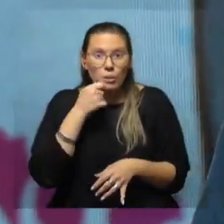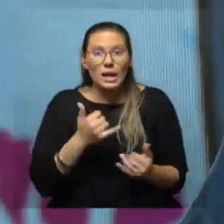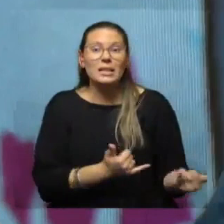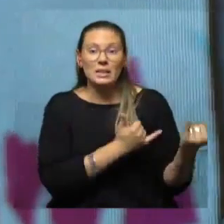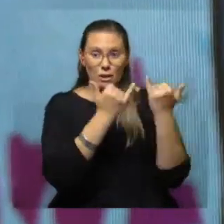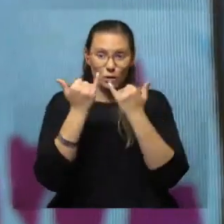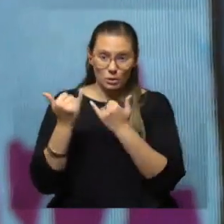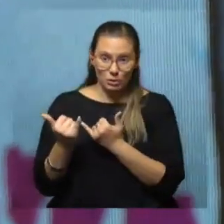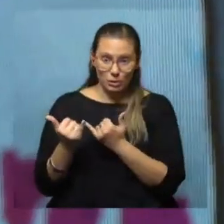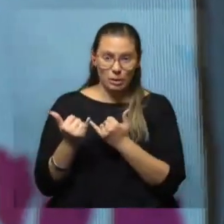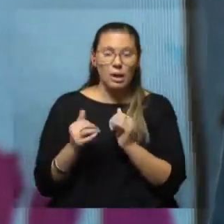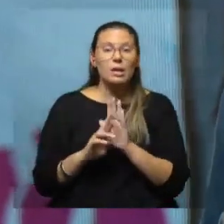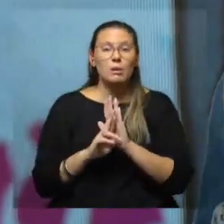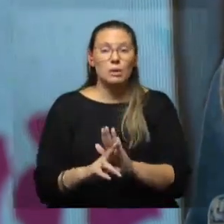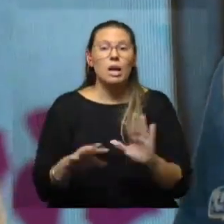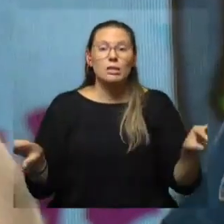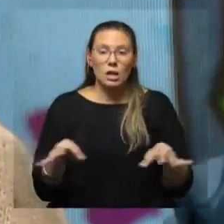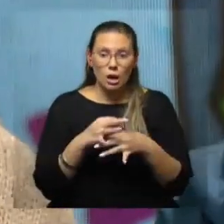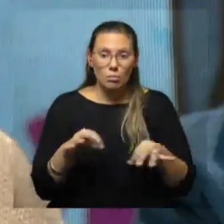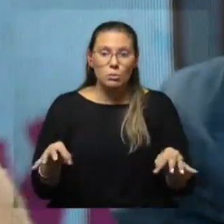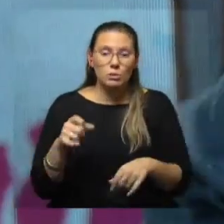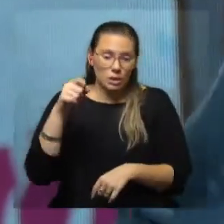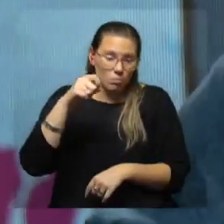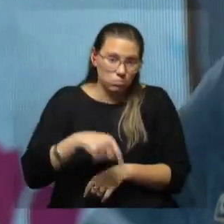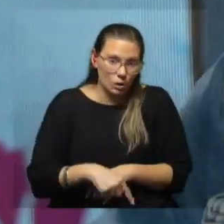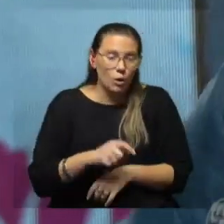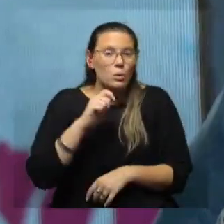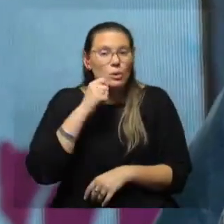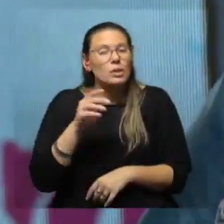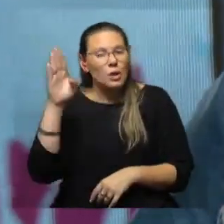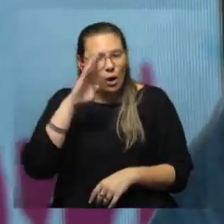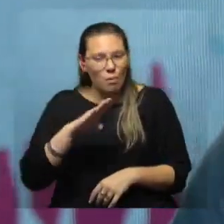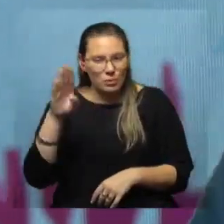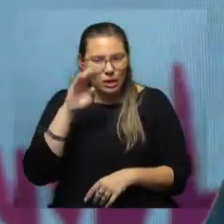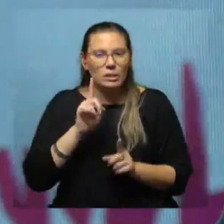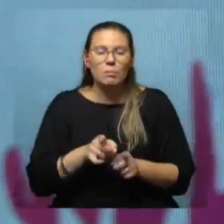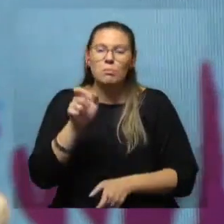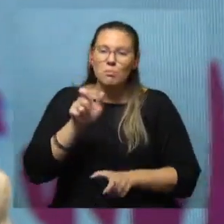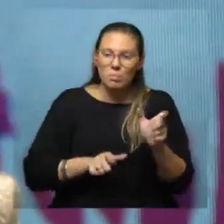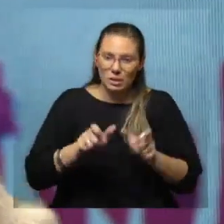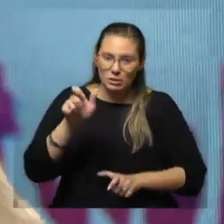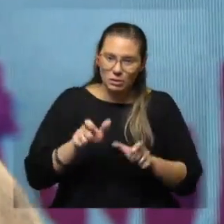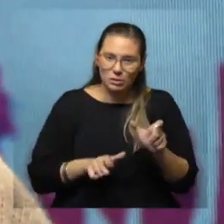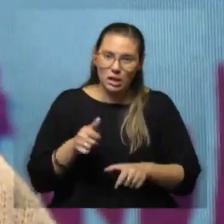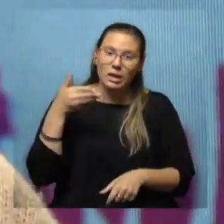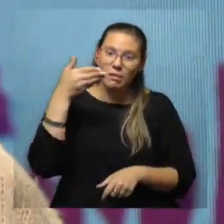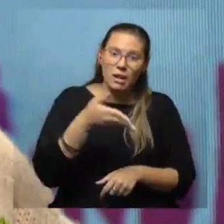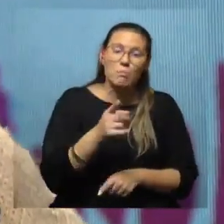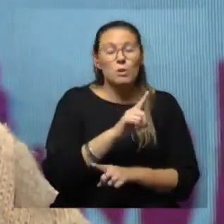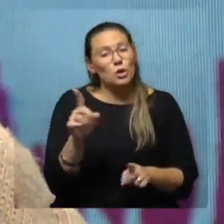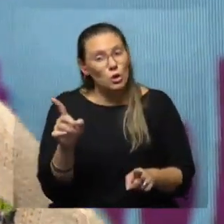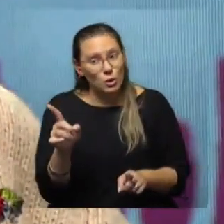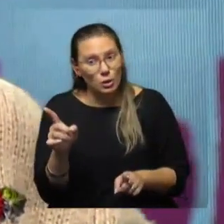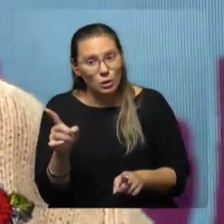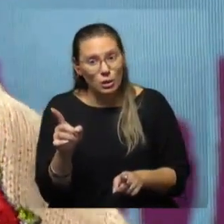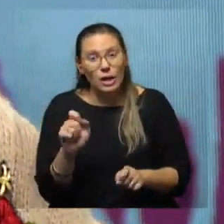jornada, bastante representativa de la música nacional, con un lindo homenaje también a personas que van a estar, pero no van a estar.